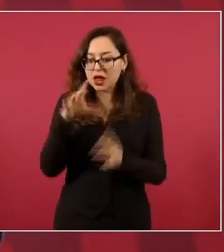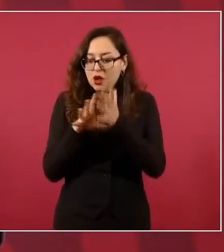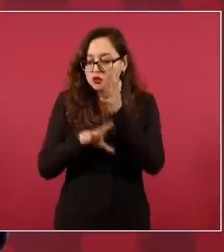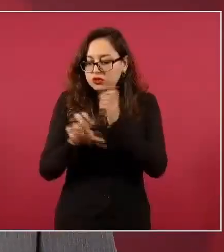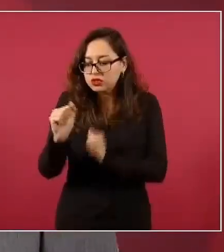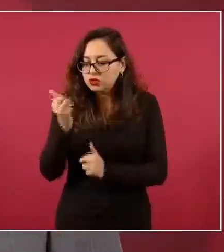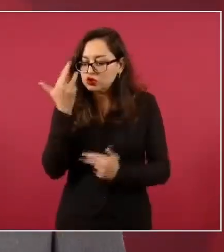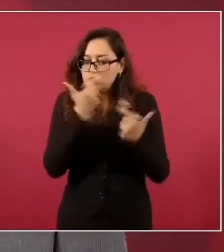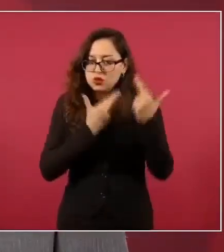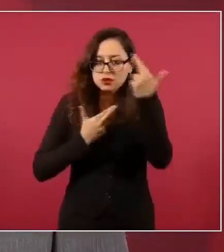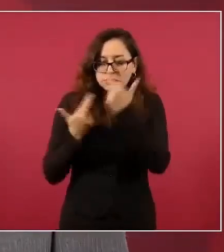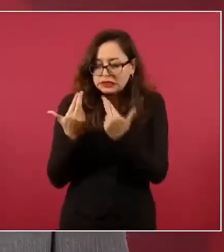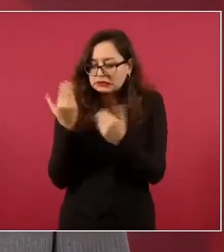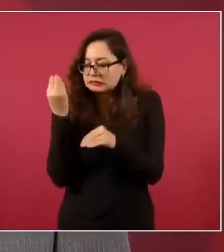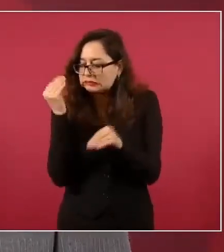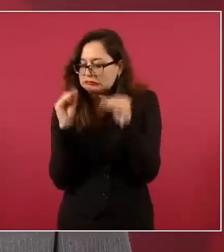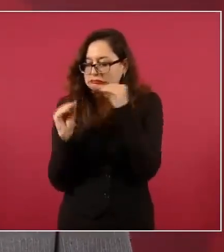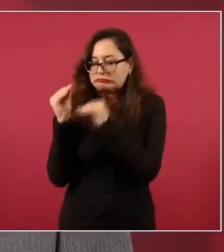eléctricas extranjeras,